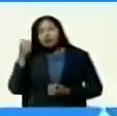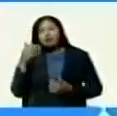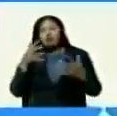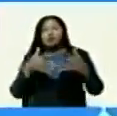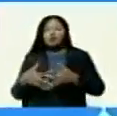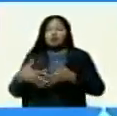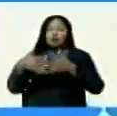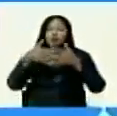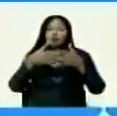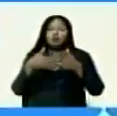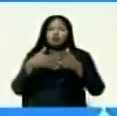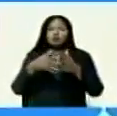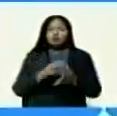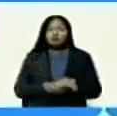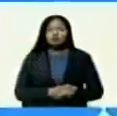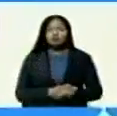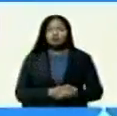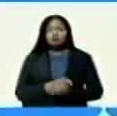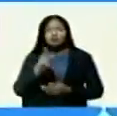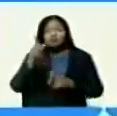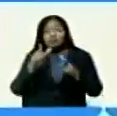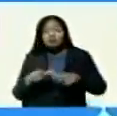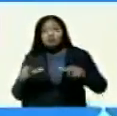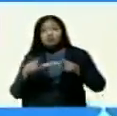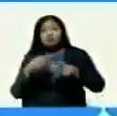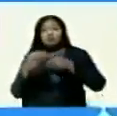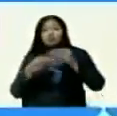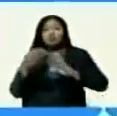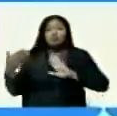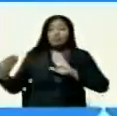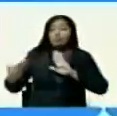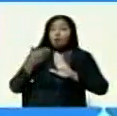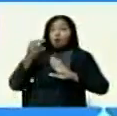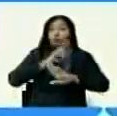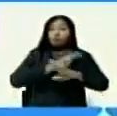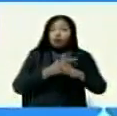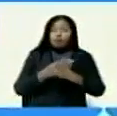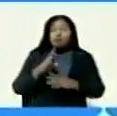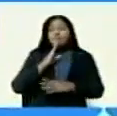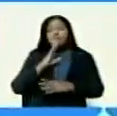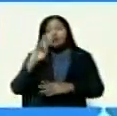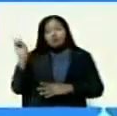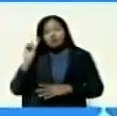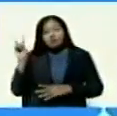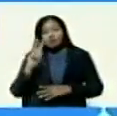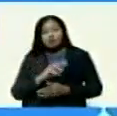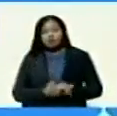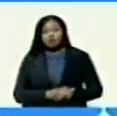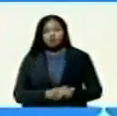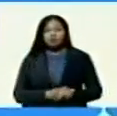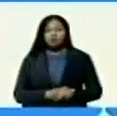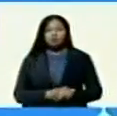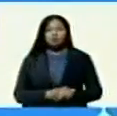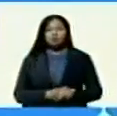de Norteamérica. Desde allí se dio el ataque al Banco de Venezuela.